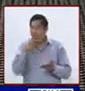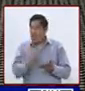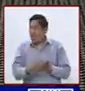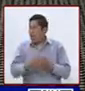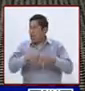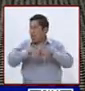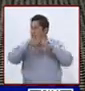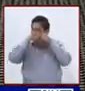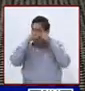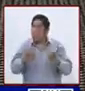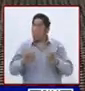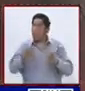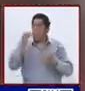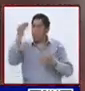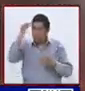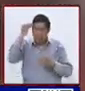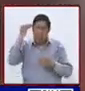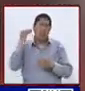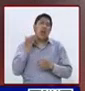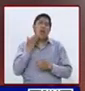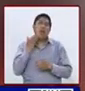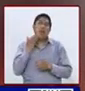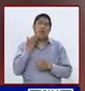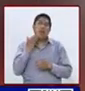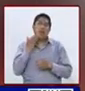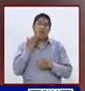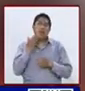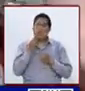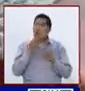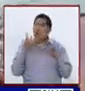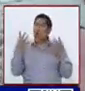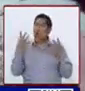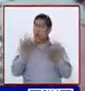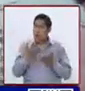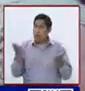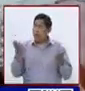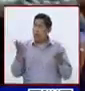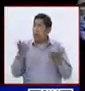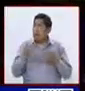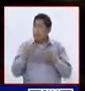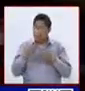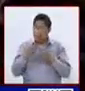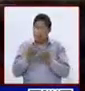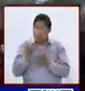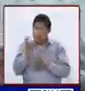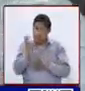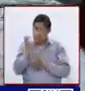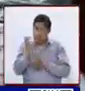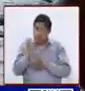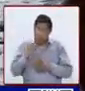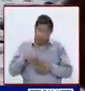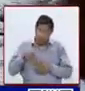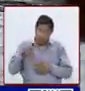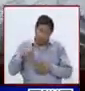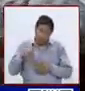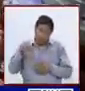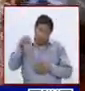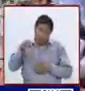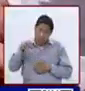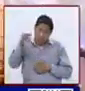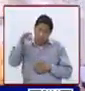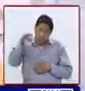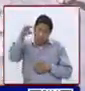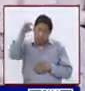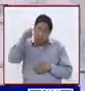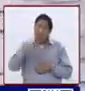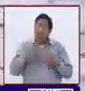a romper tu cabeza, te vas a separar con tu mujer, mil cosas le doy. Las piaditas vas a dejar en cada estación pidiendo deseo para